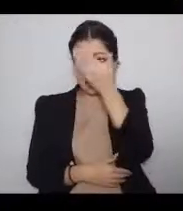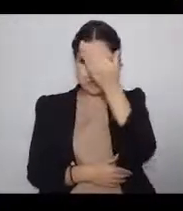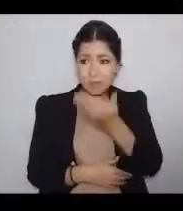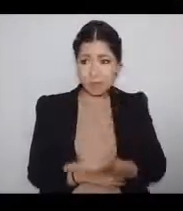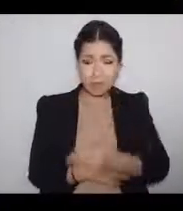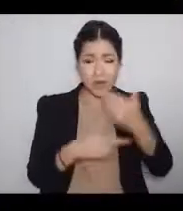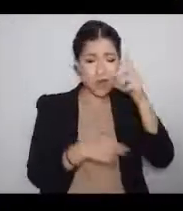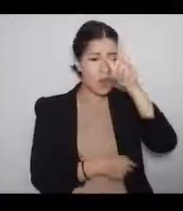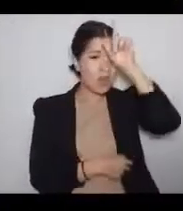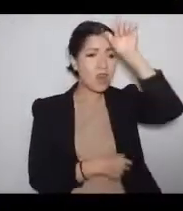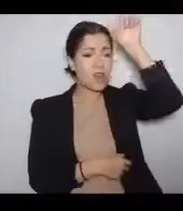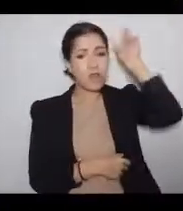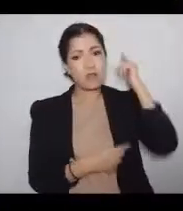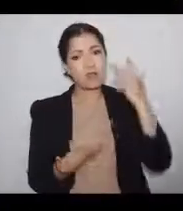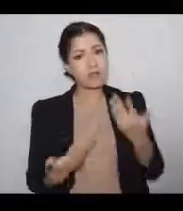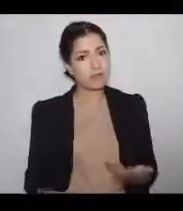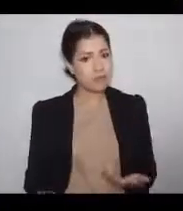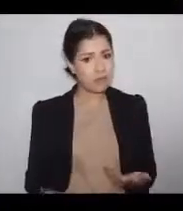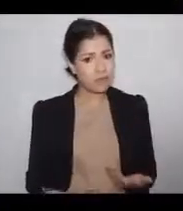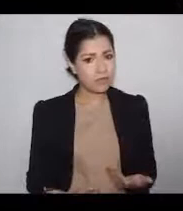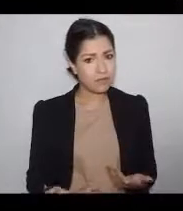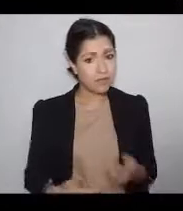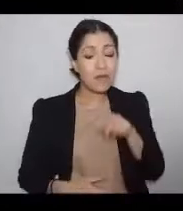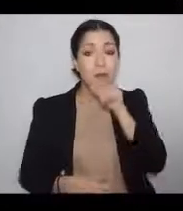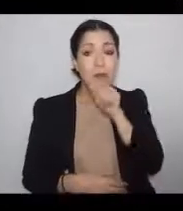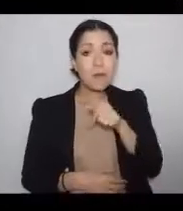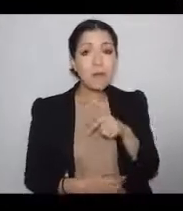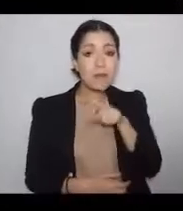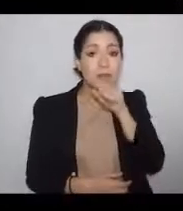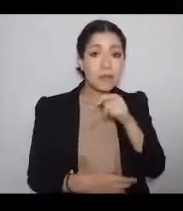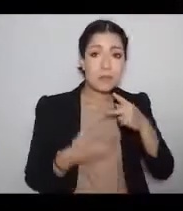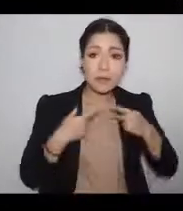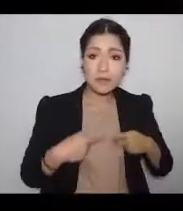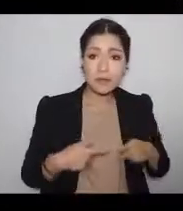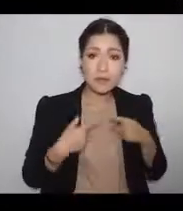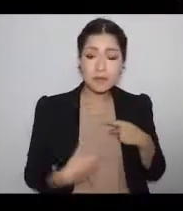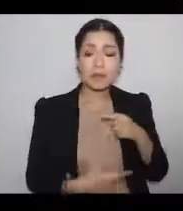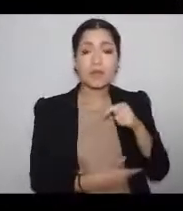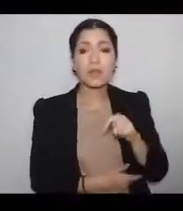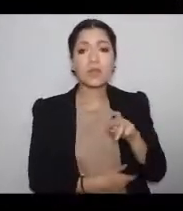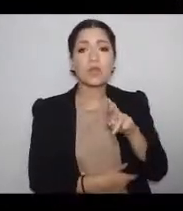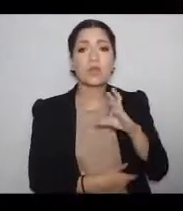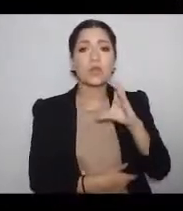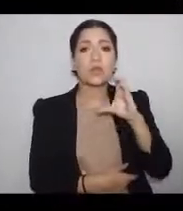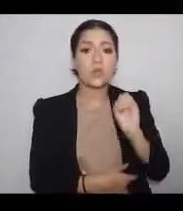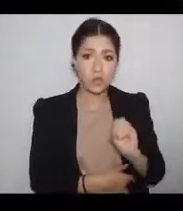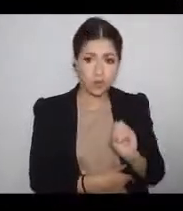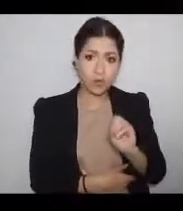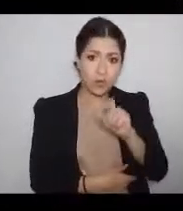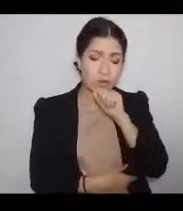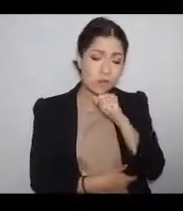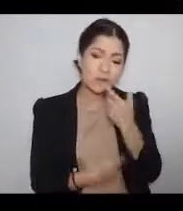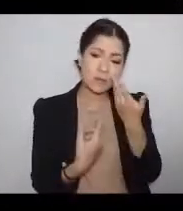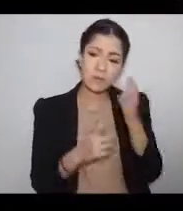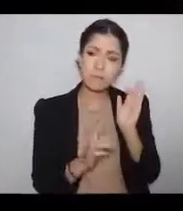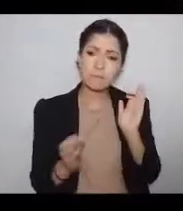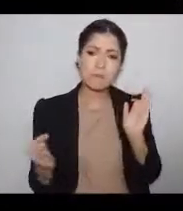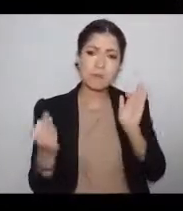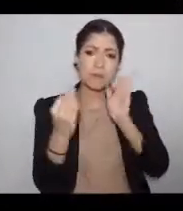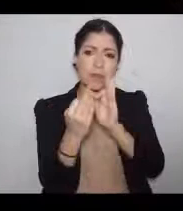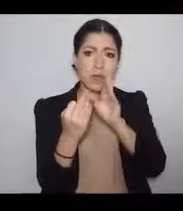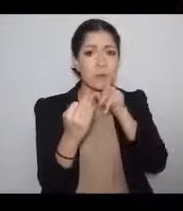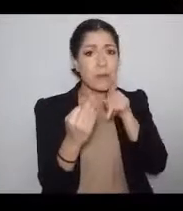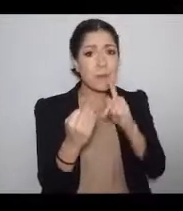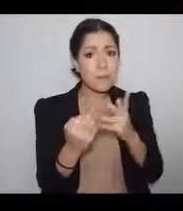Mientras él colecciona muñecos, los turcos se acercan y las tierras bajas se inundan. El alcohol